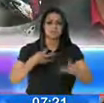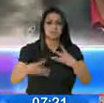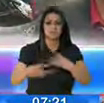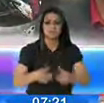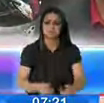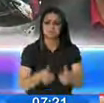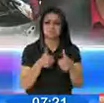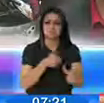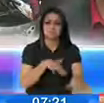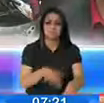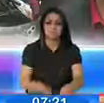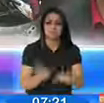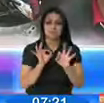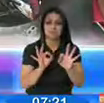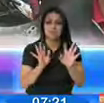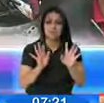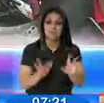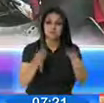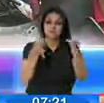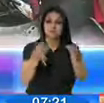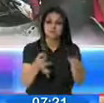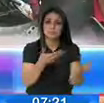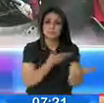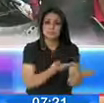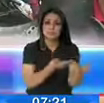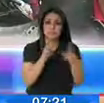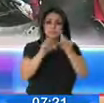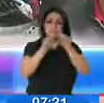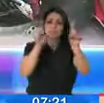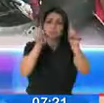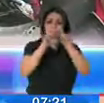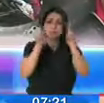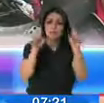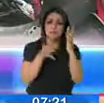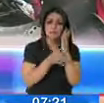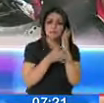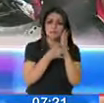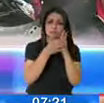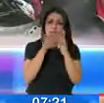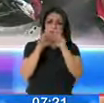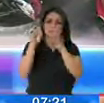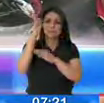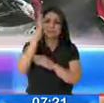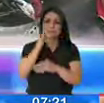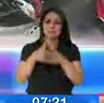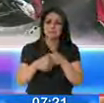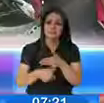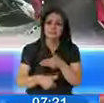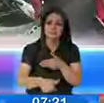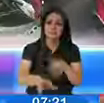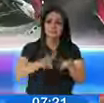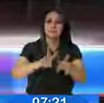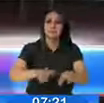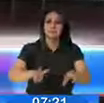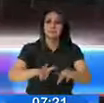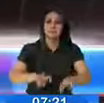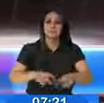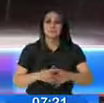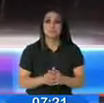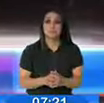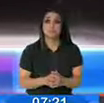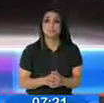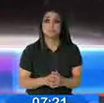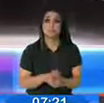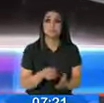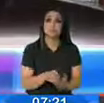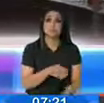De hecho, así lo han ratificado las empresas Acciona y Odebrecht en el curso de esta investigación. Añadió que ha sido